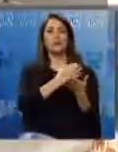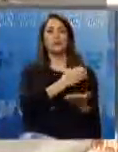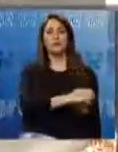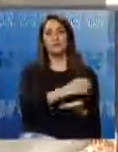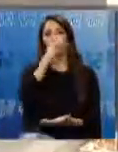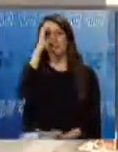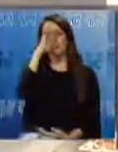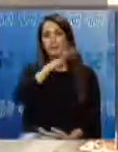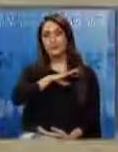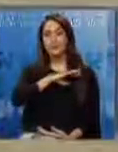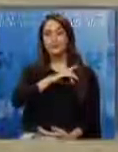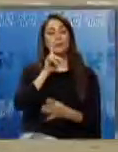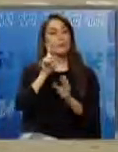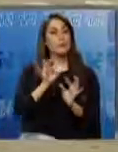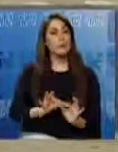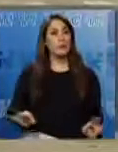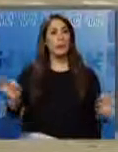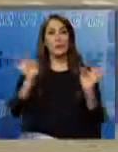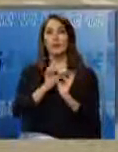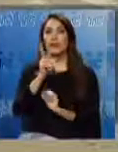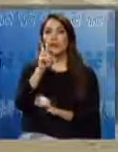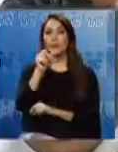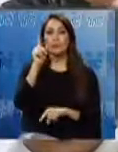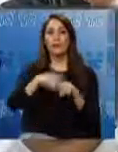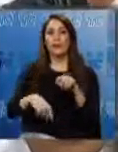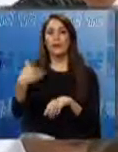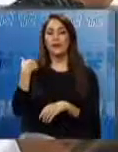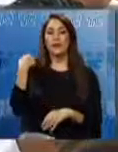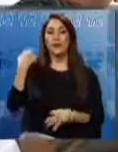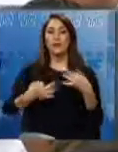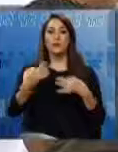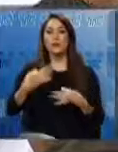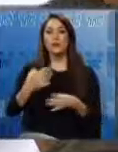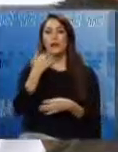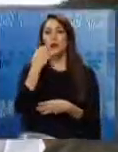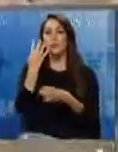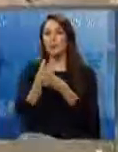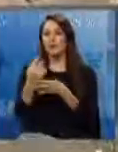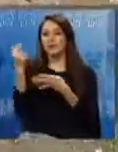policía. Es indispensable no tener procesos judiciales vigentes